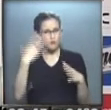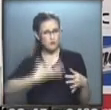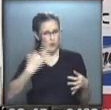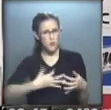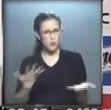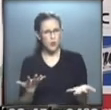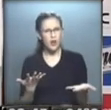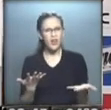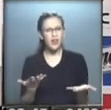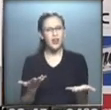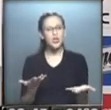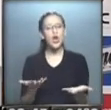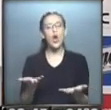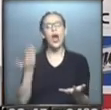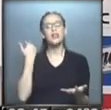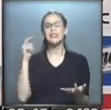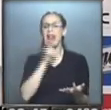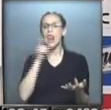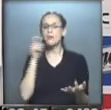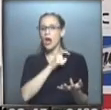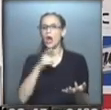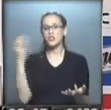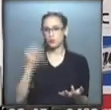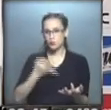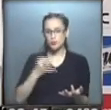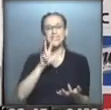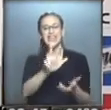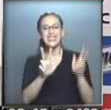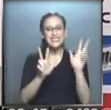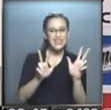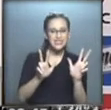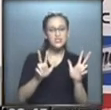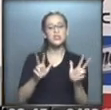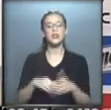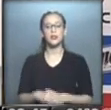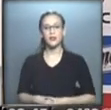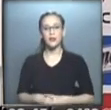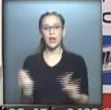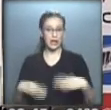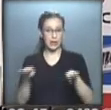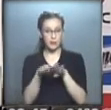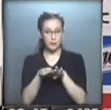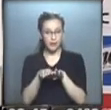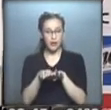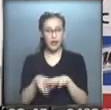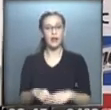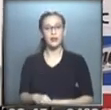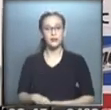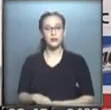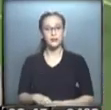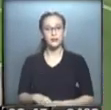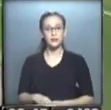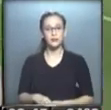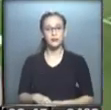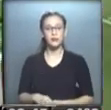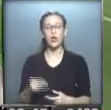partido en Alemania, que empató 3-3, que venció holgadamente su compromiso de local frente